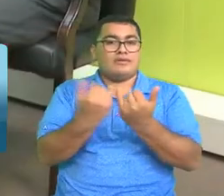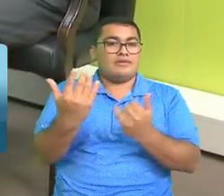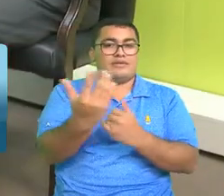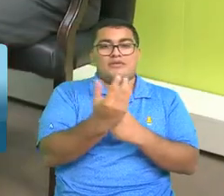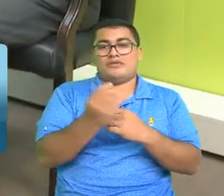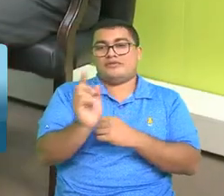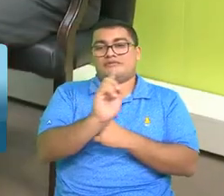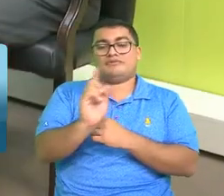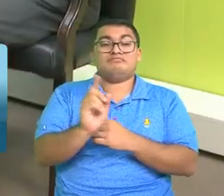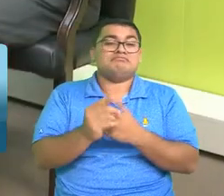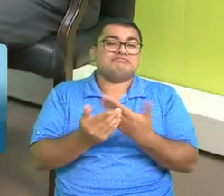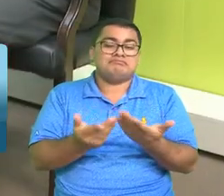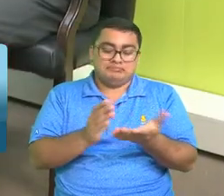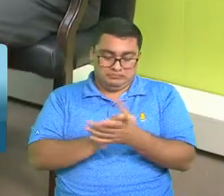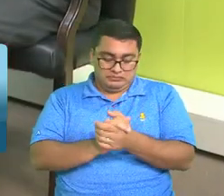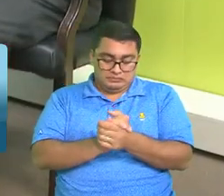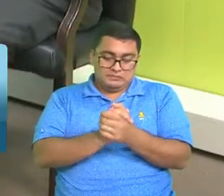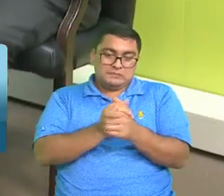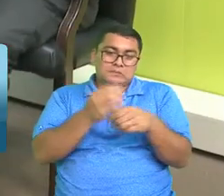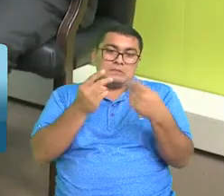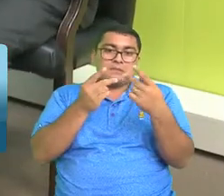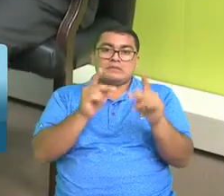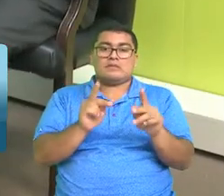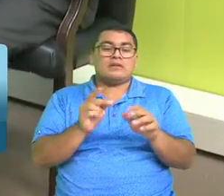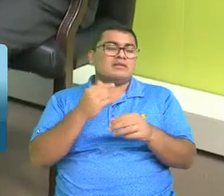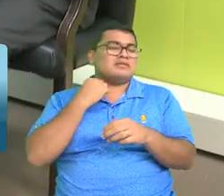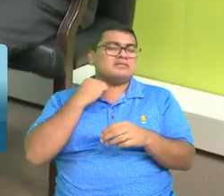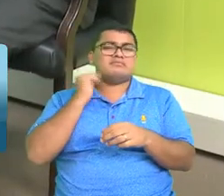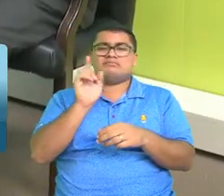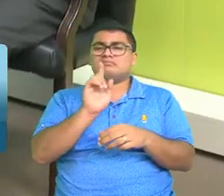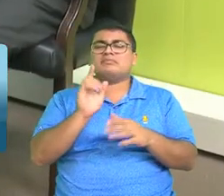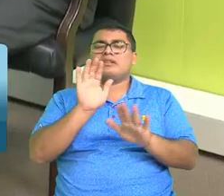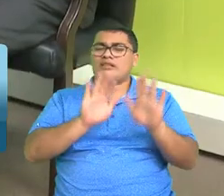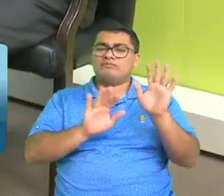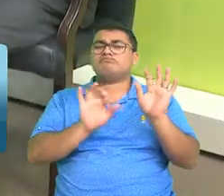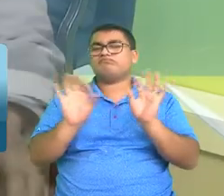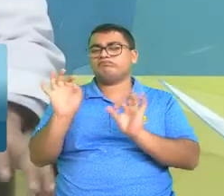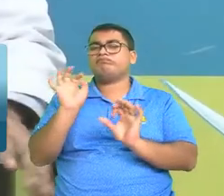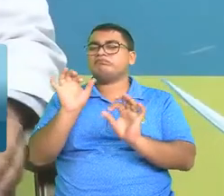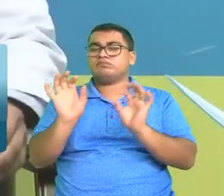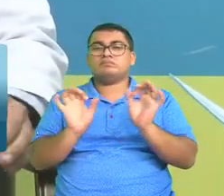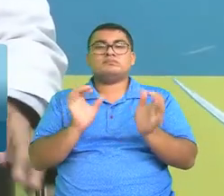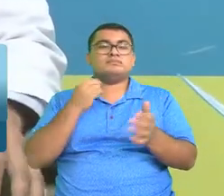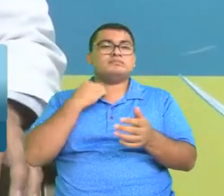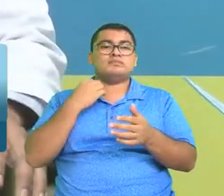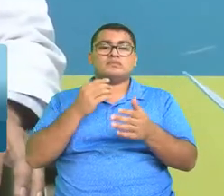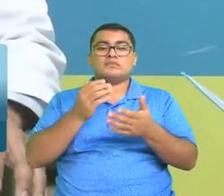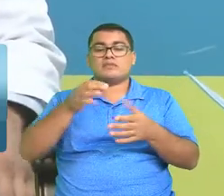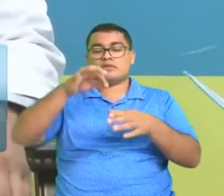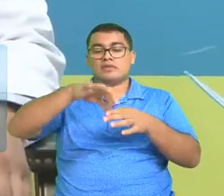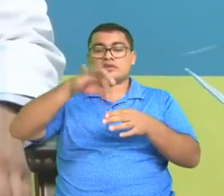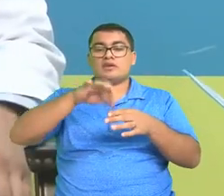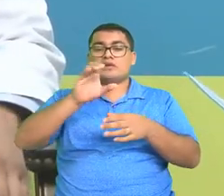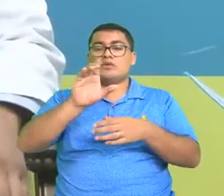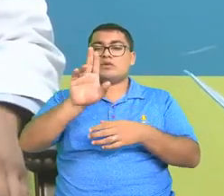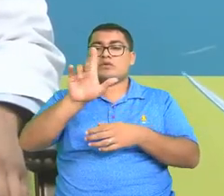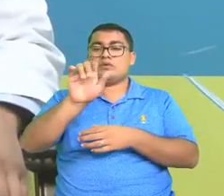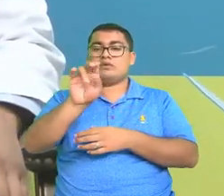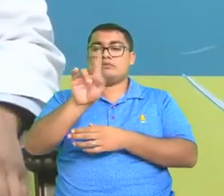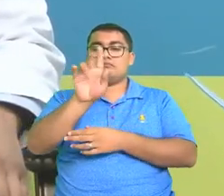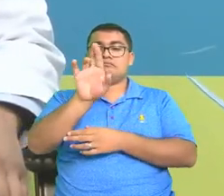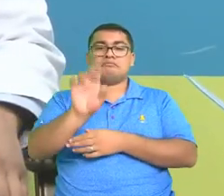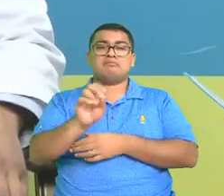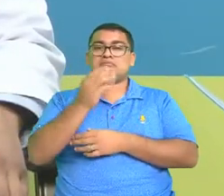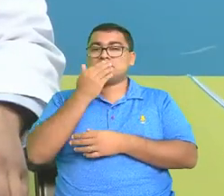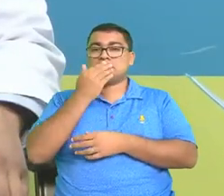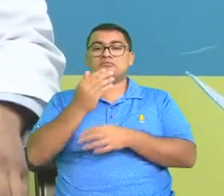claro. Sí, entonces, pero no siempre pasa eso, ¿verdad? Un té de culantro y bien lavadito, creo que no le va a pasar